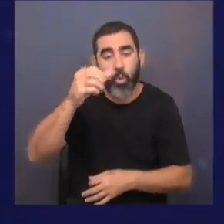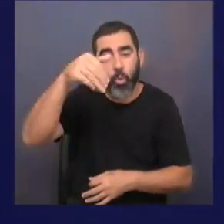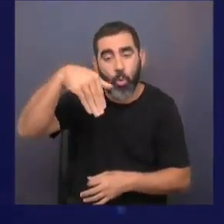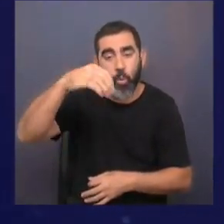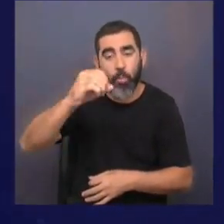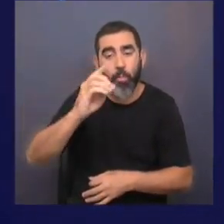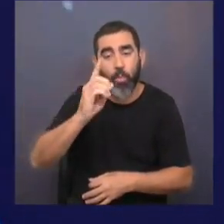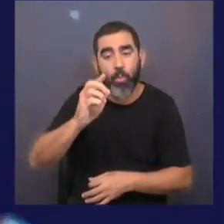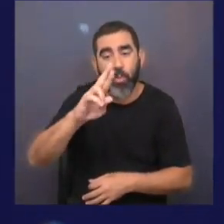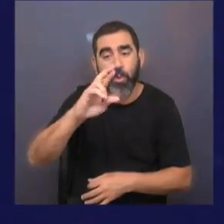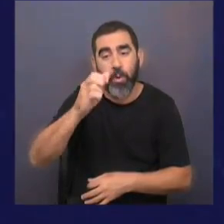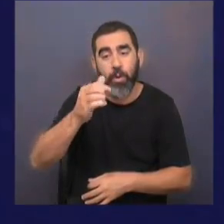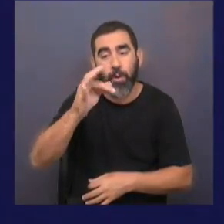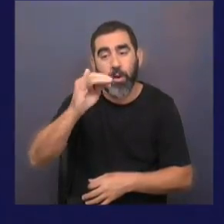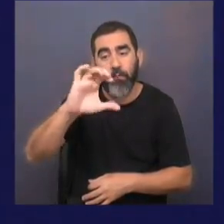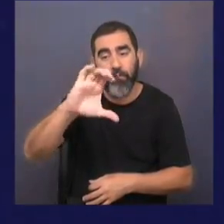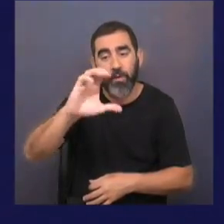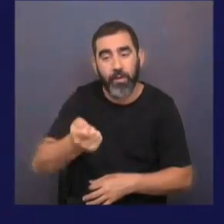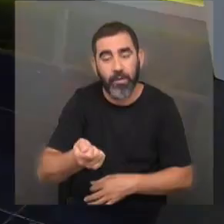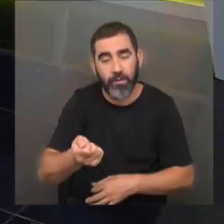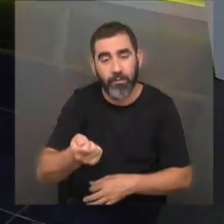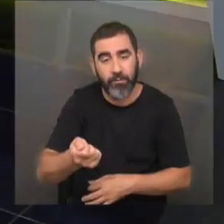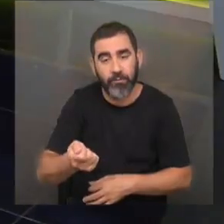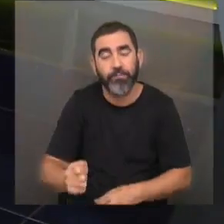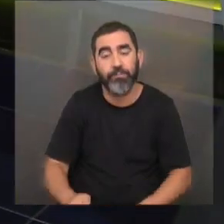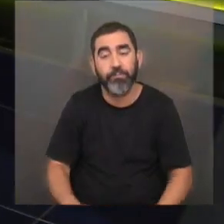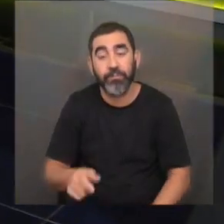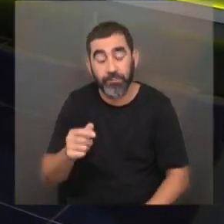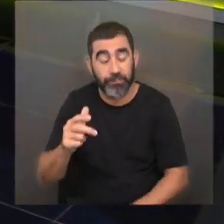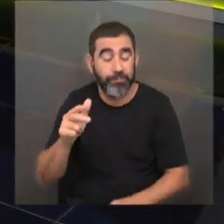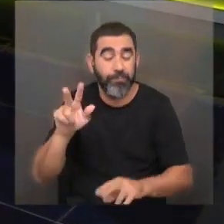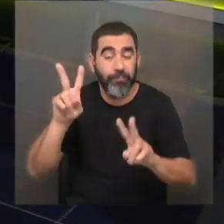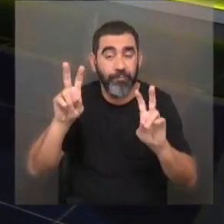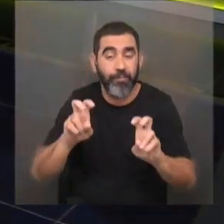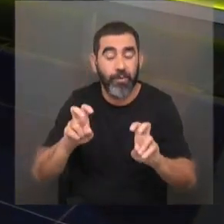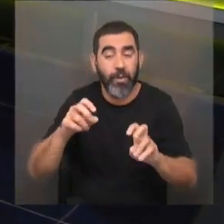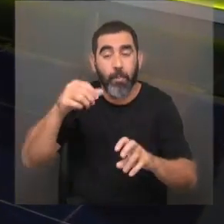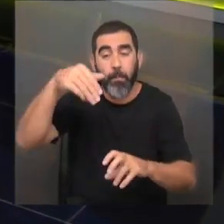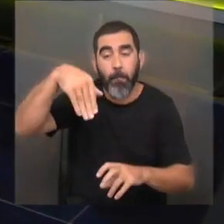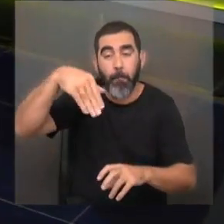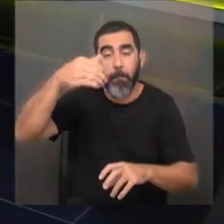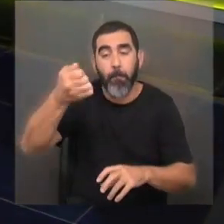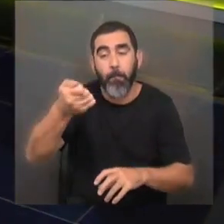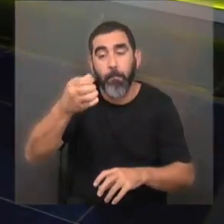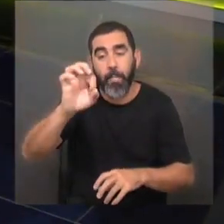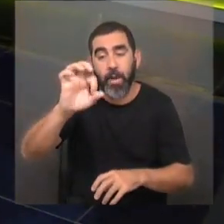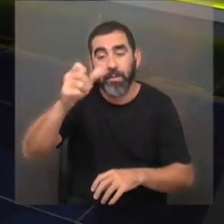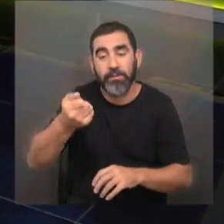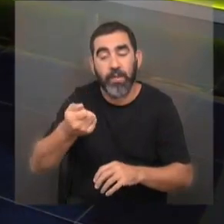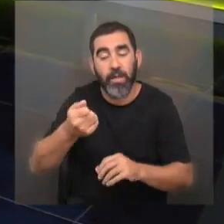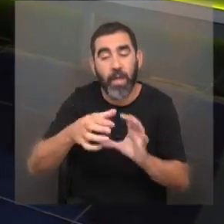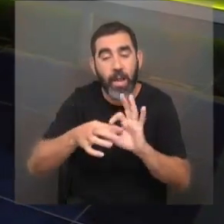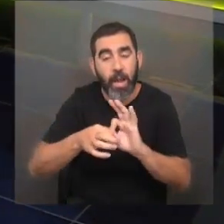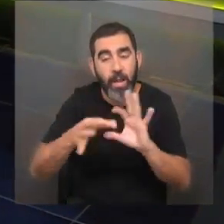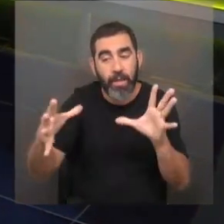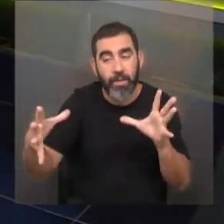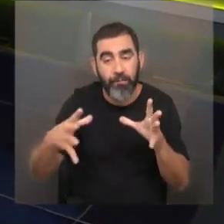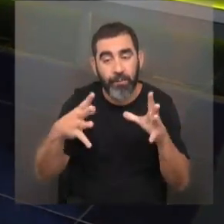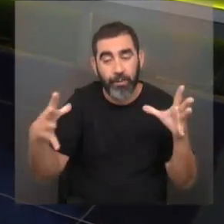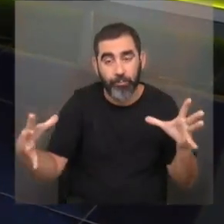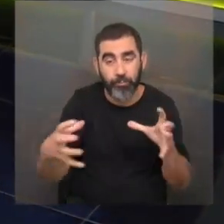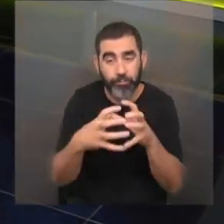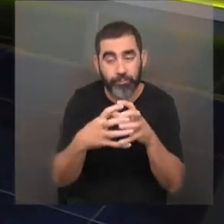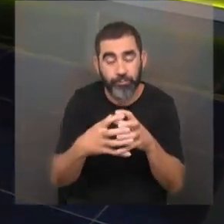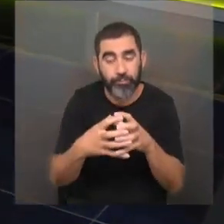masas libres. Exacto, sí. En el problema de cuerpos consideramos masas puntuales libres que se atraen mutuamente.